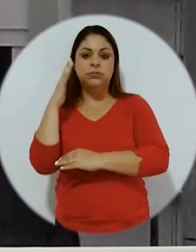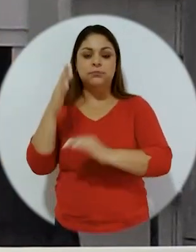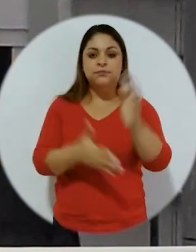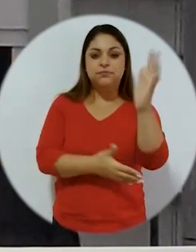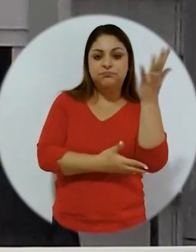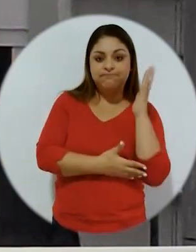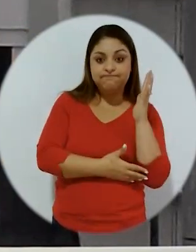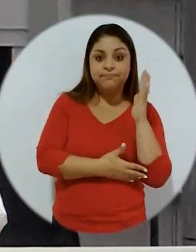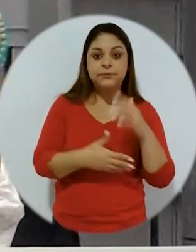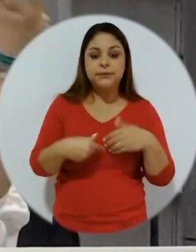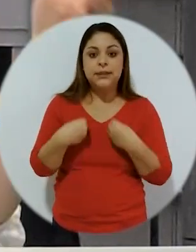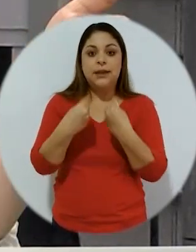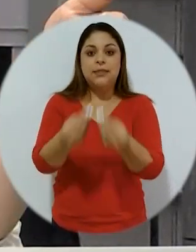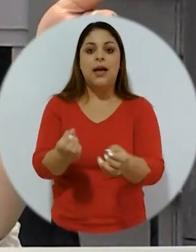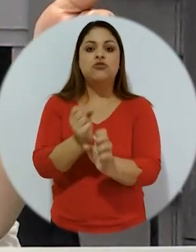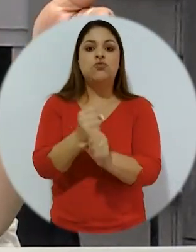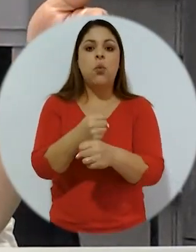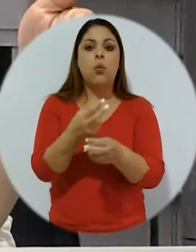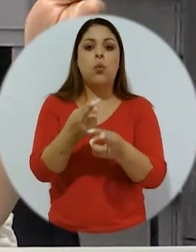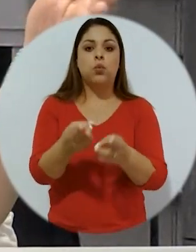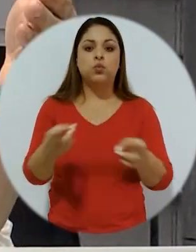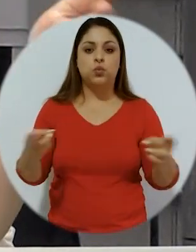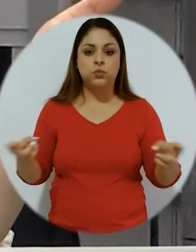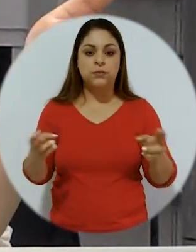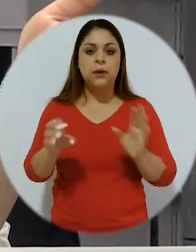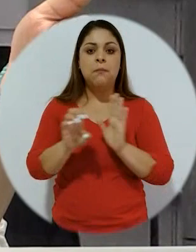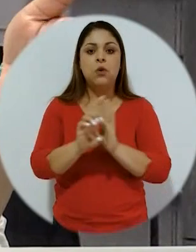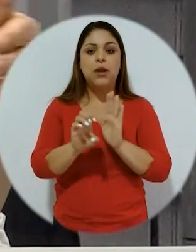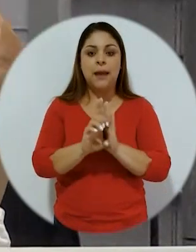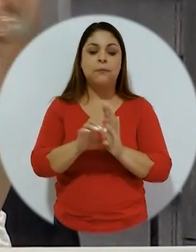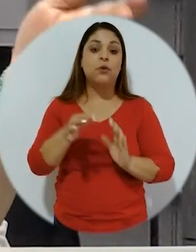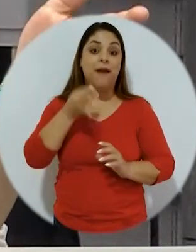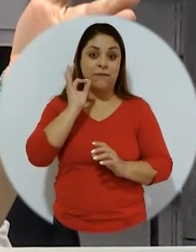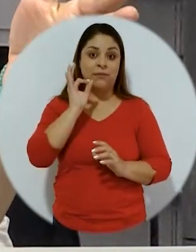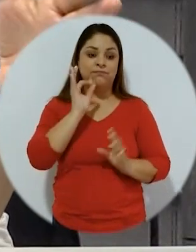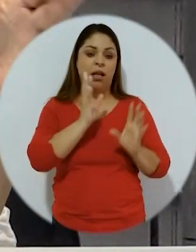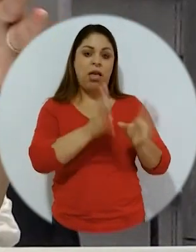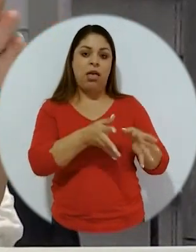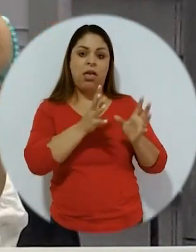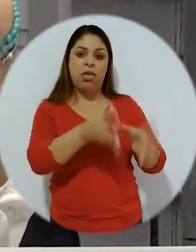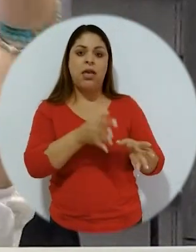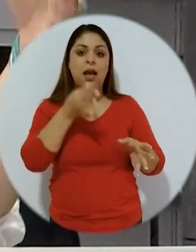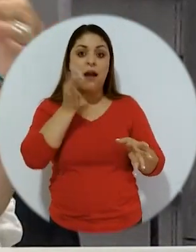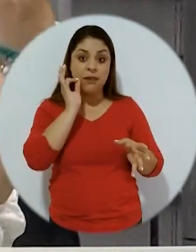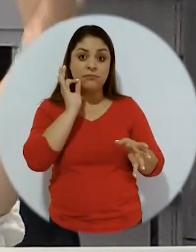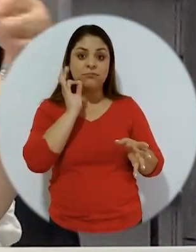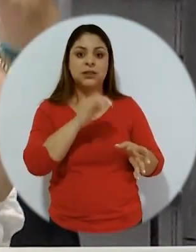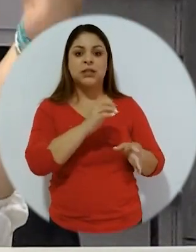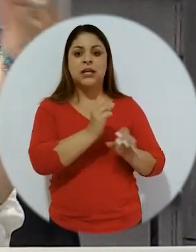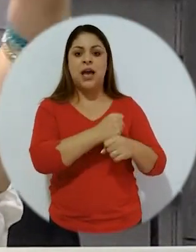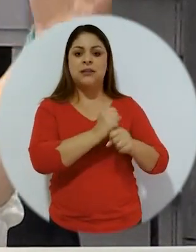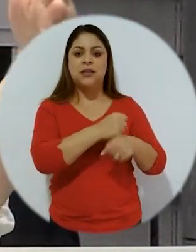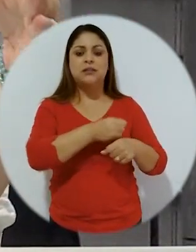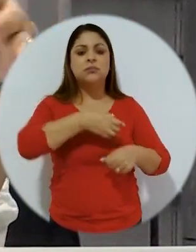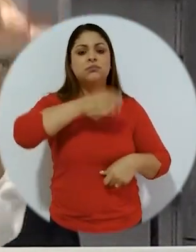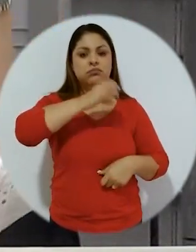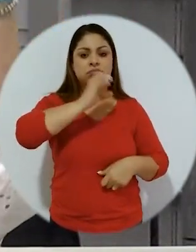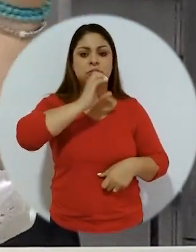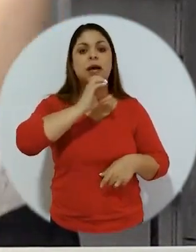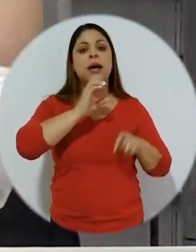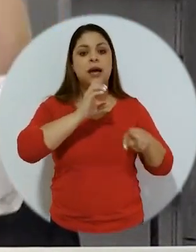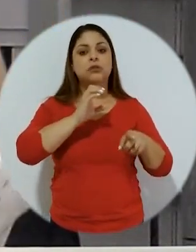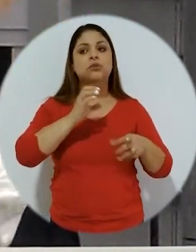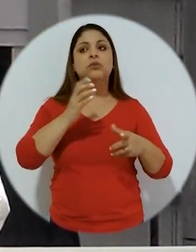generar recursos en algunos productos que, por ejemplo, tienen cierta estacionalidad, como el café. Entonces, la producción de café como tal, como